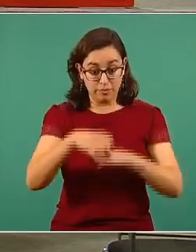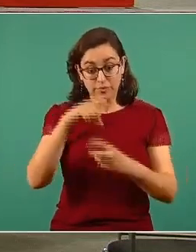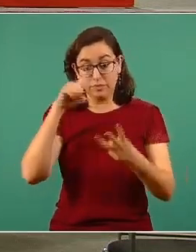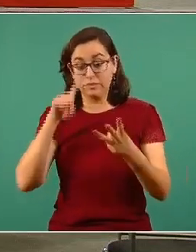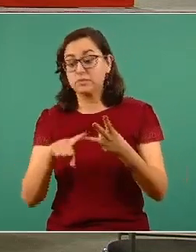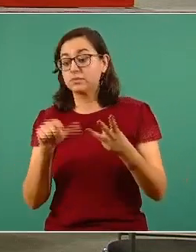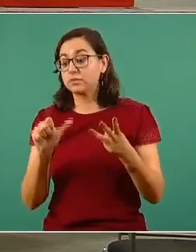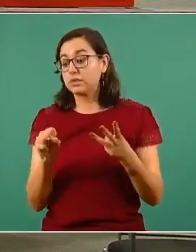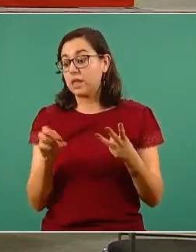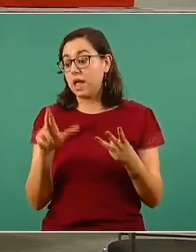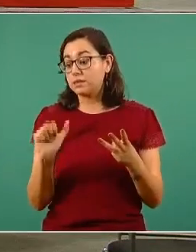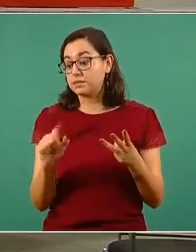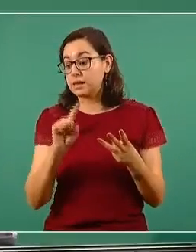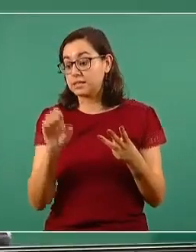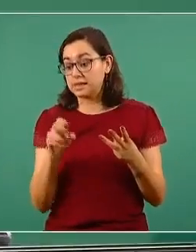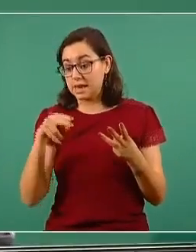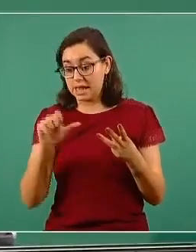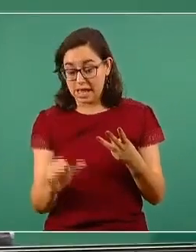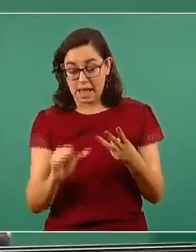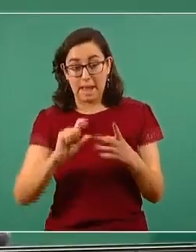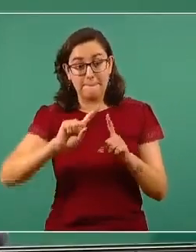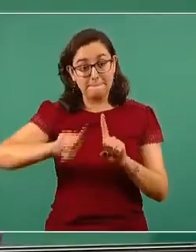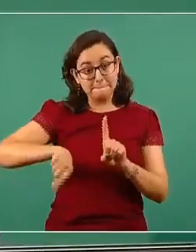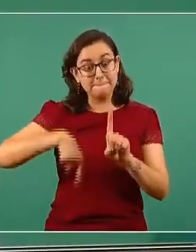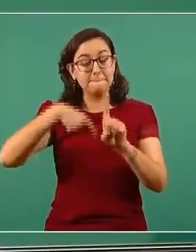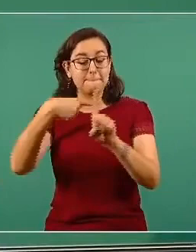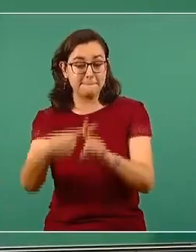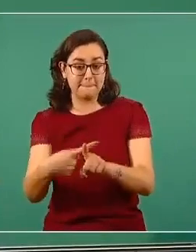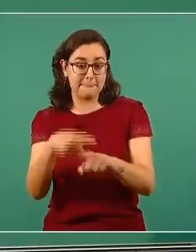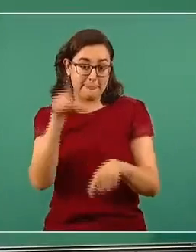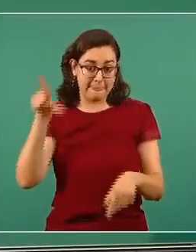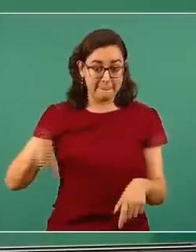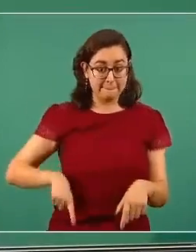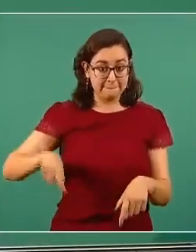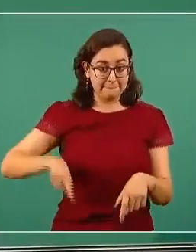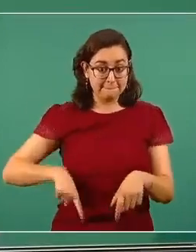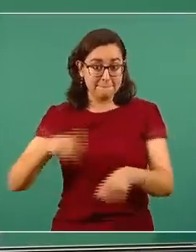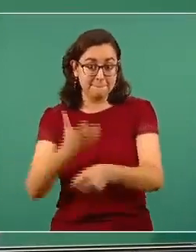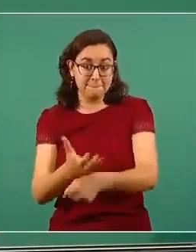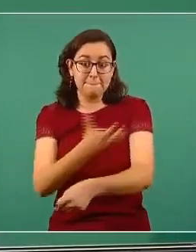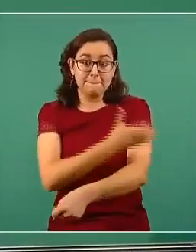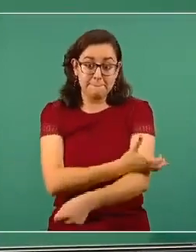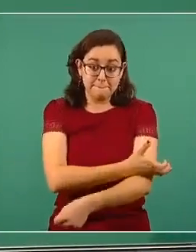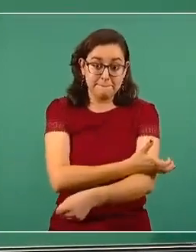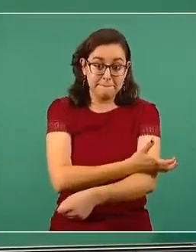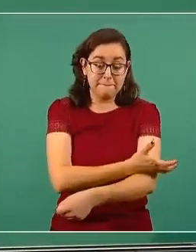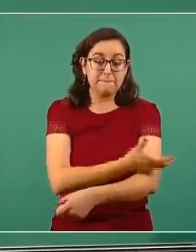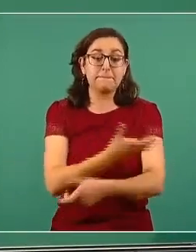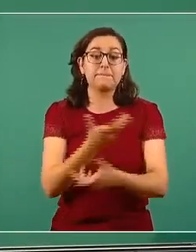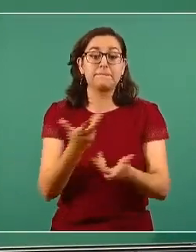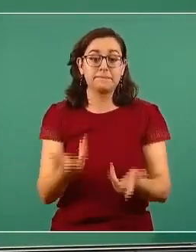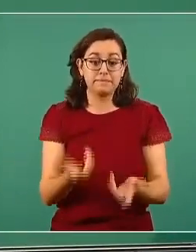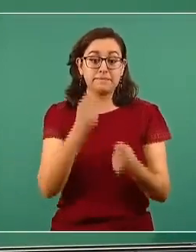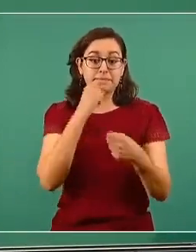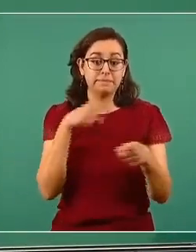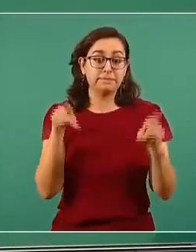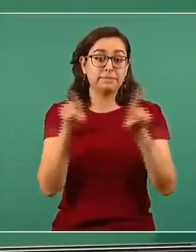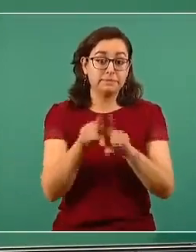AstraZeneca, más los acompañamientos gubernamentales que ha habido por parte del gobierno de México y el gobierno